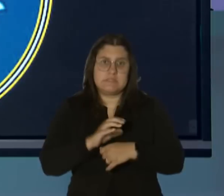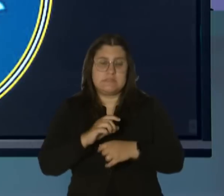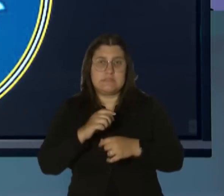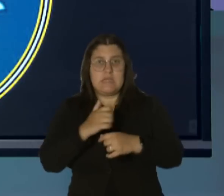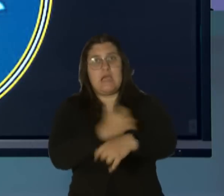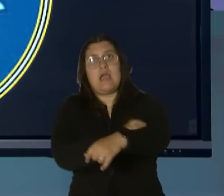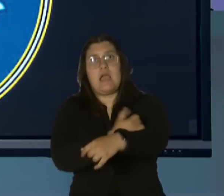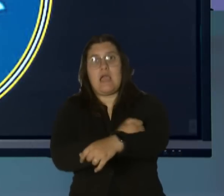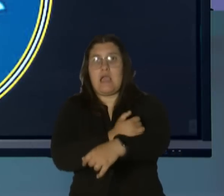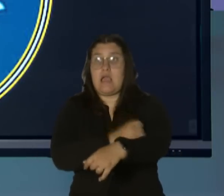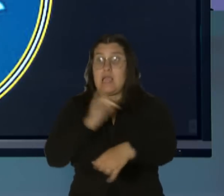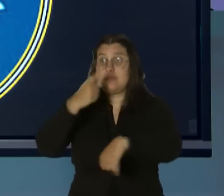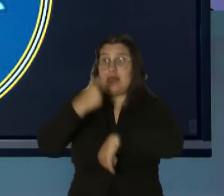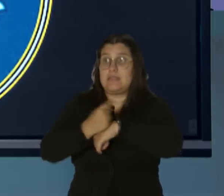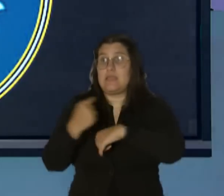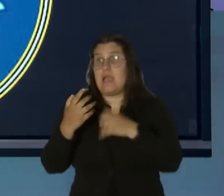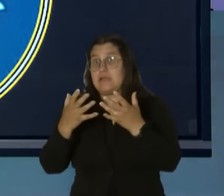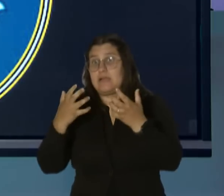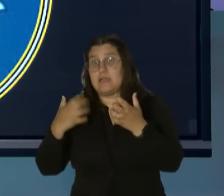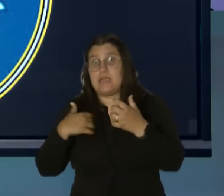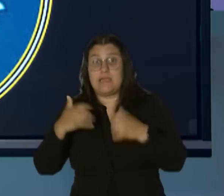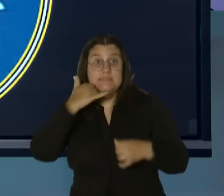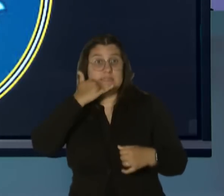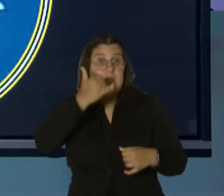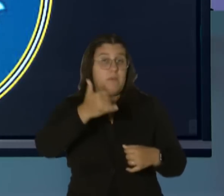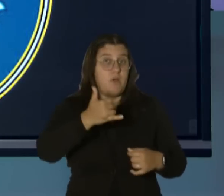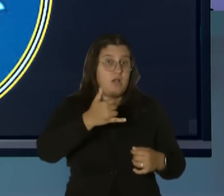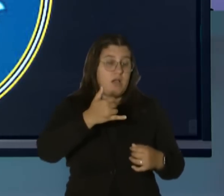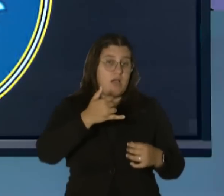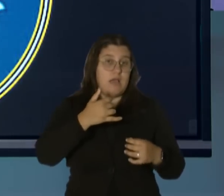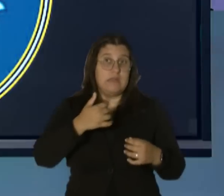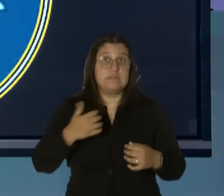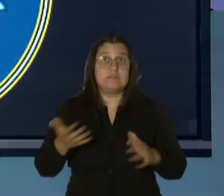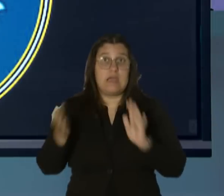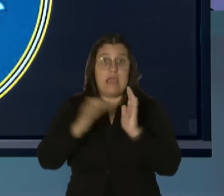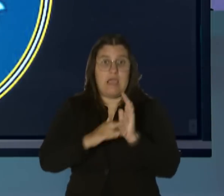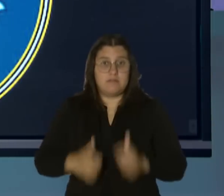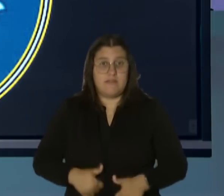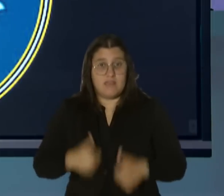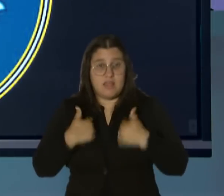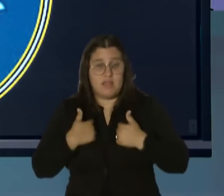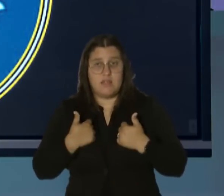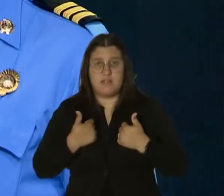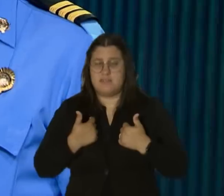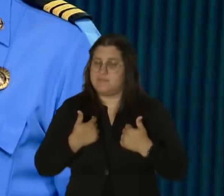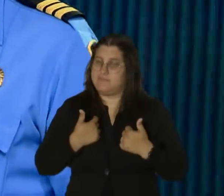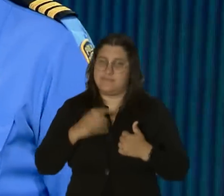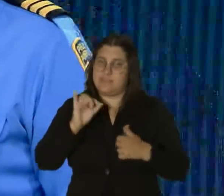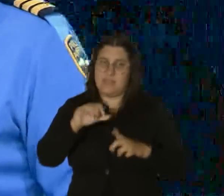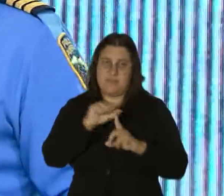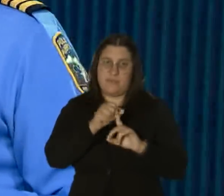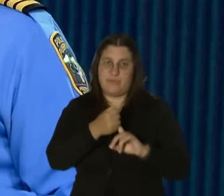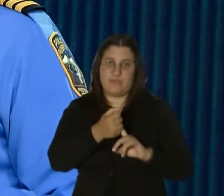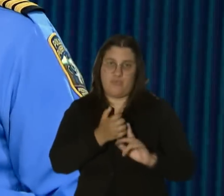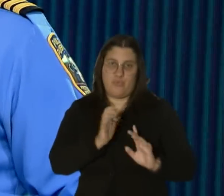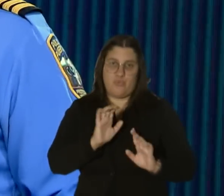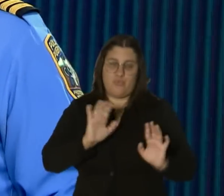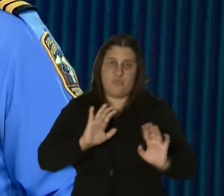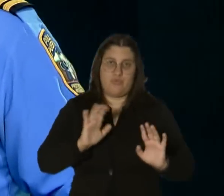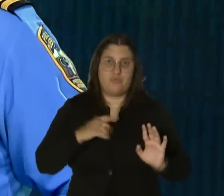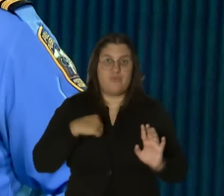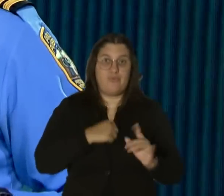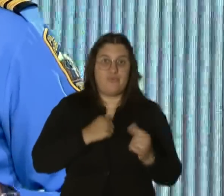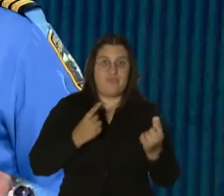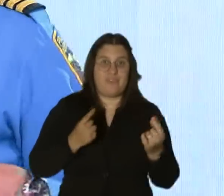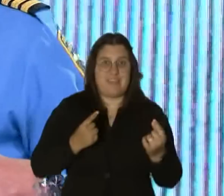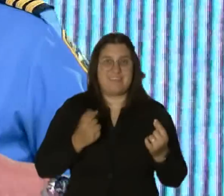usarla ese día, pero desistió y llamó a Devuelta a la Vida a que sea arrestado por tener esa sustancia? En este caso no. En el caso de nosotros,